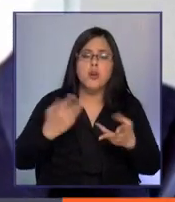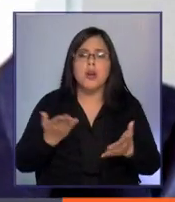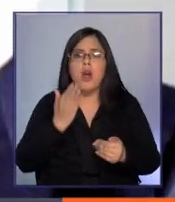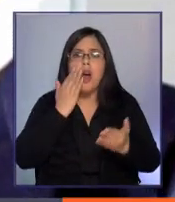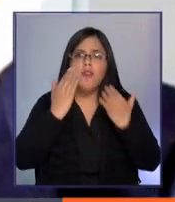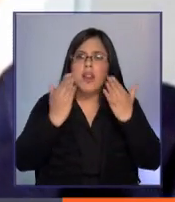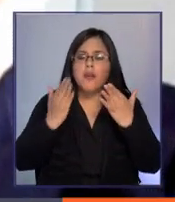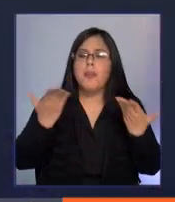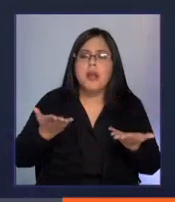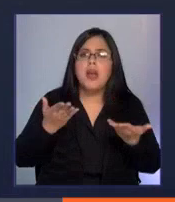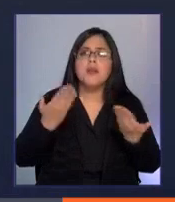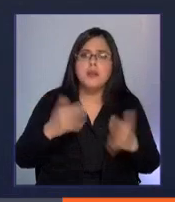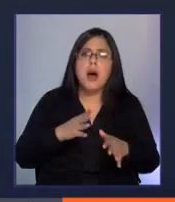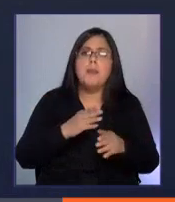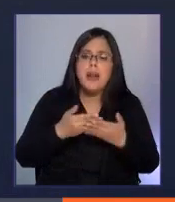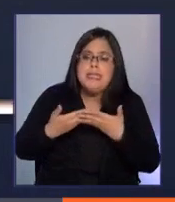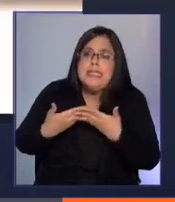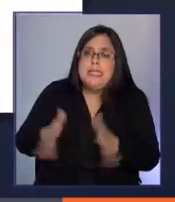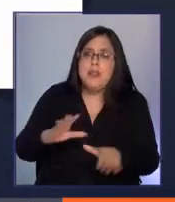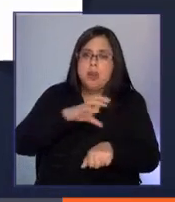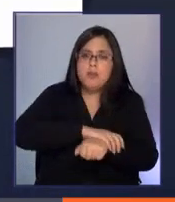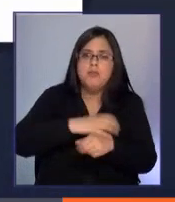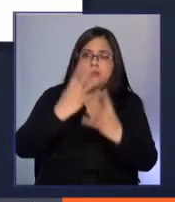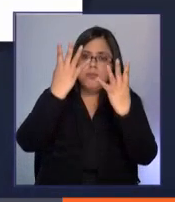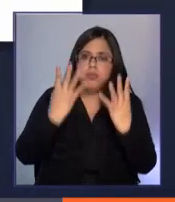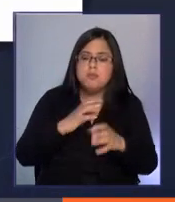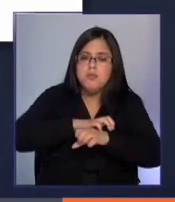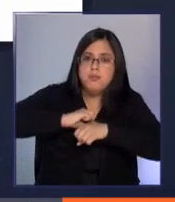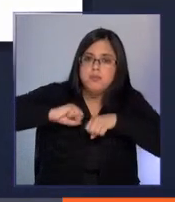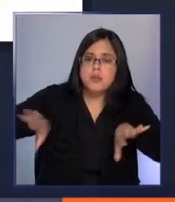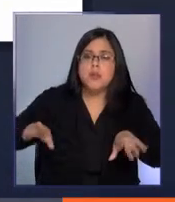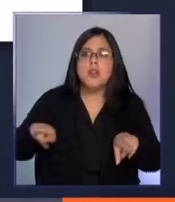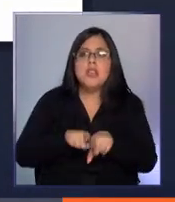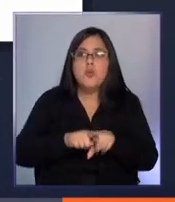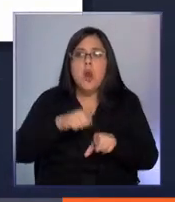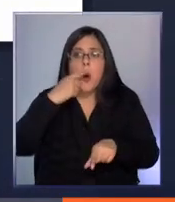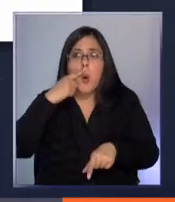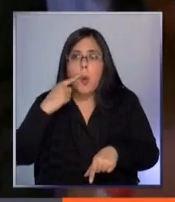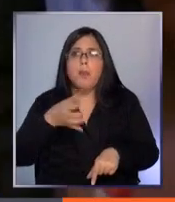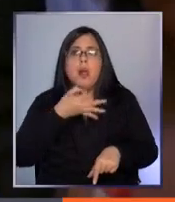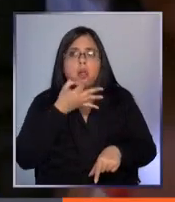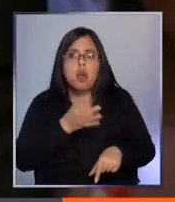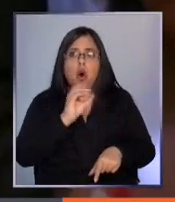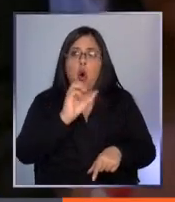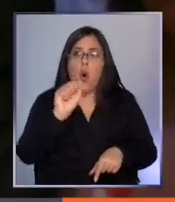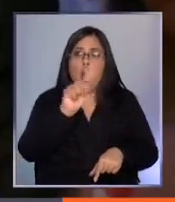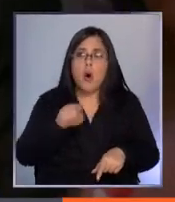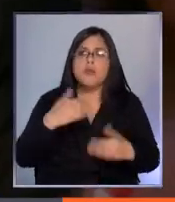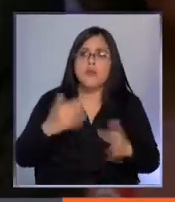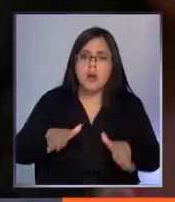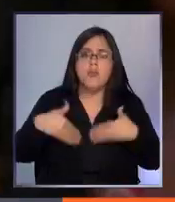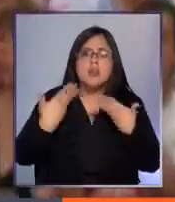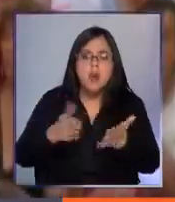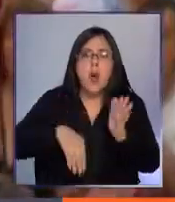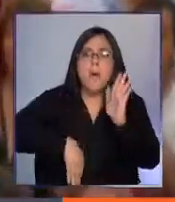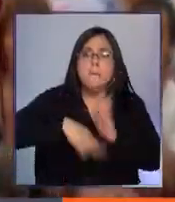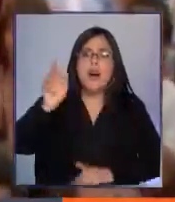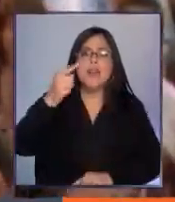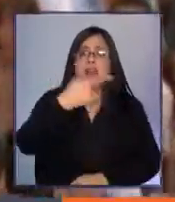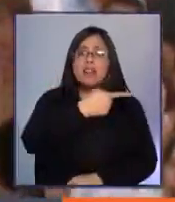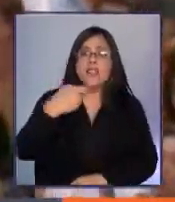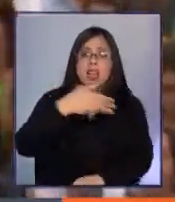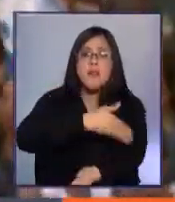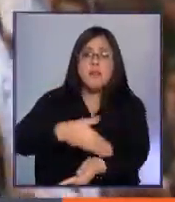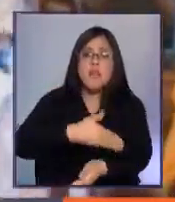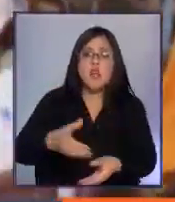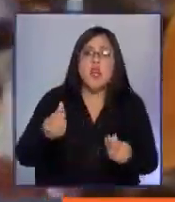para salir de prisión. Piñeiro es quien, según los medios brasileros, declaró que OAS entregó más de 100 millones de pesos a la